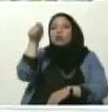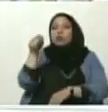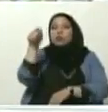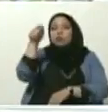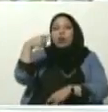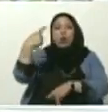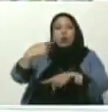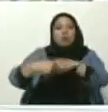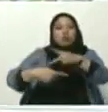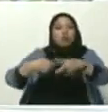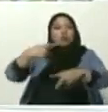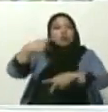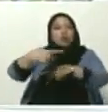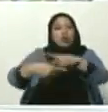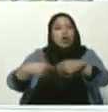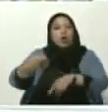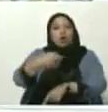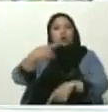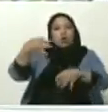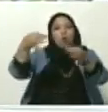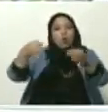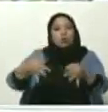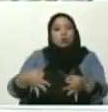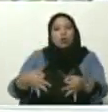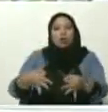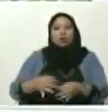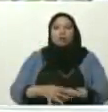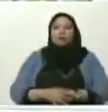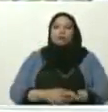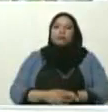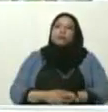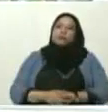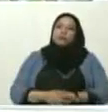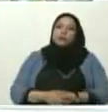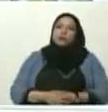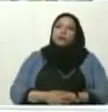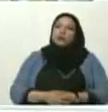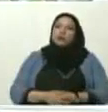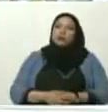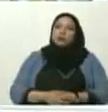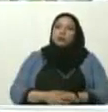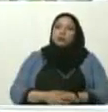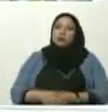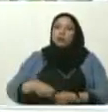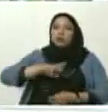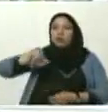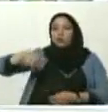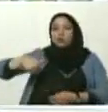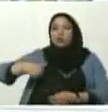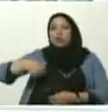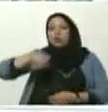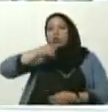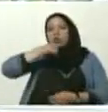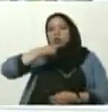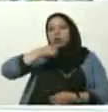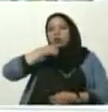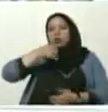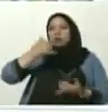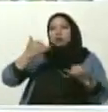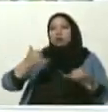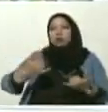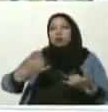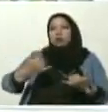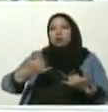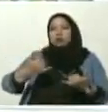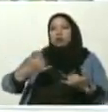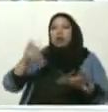de negociación buscan los cambios para el bienestar de nuestra sociedad. Entonces, en la medida que